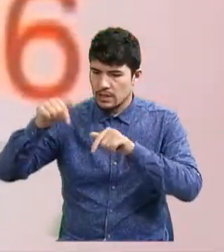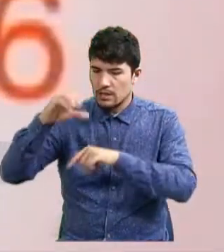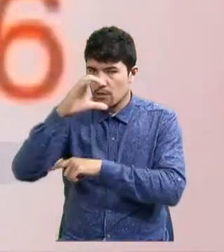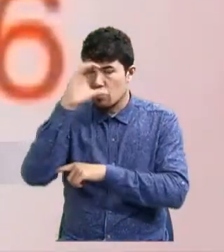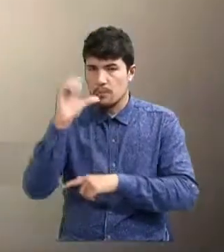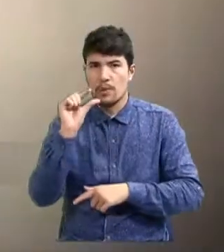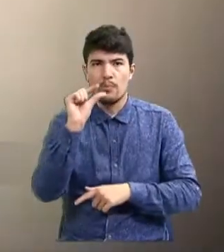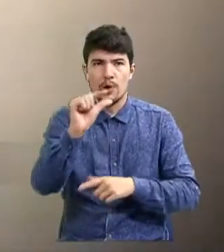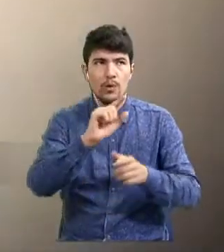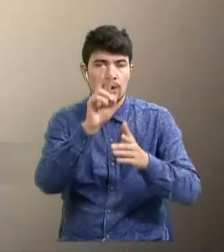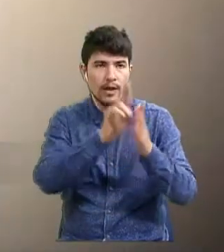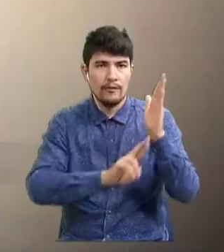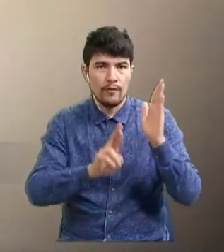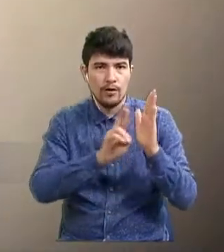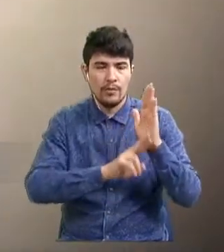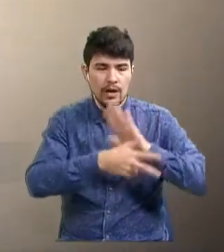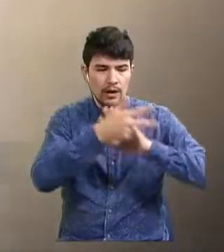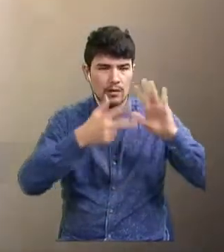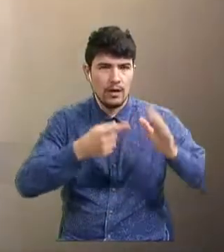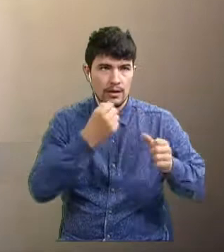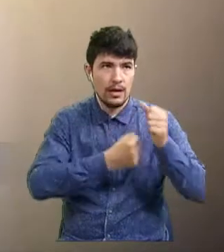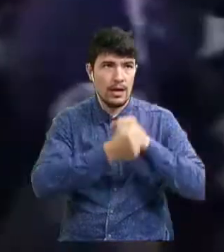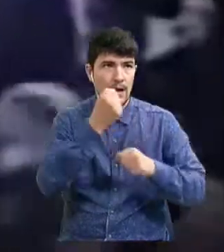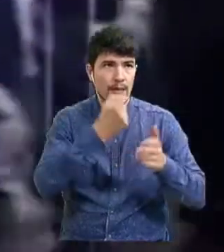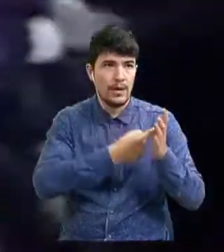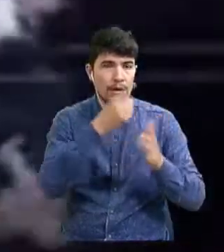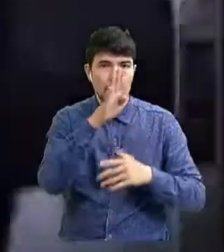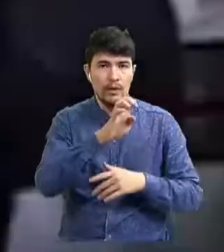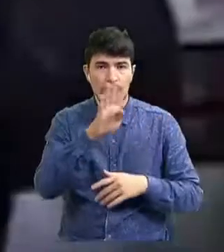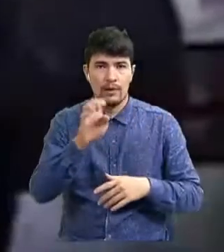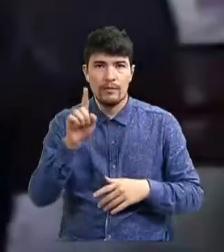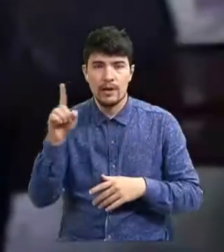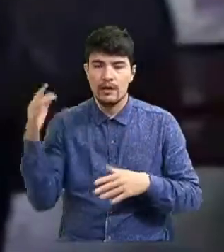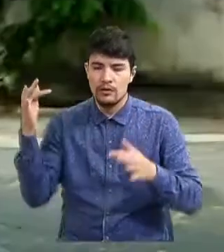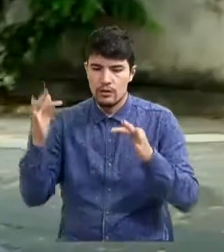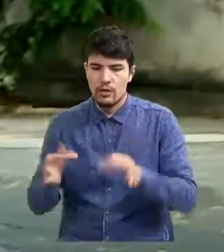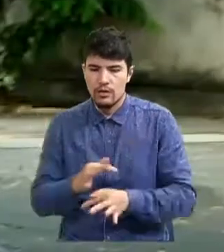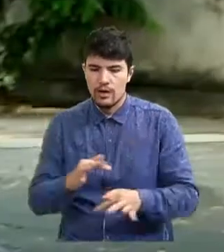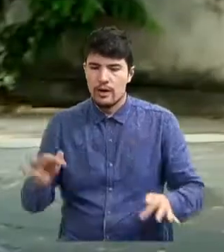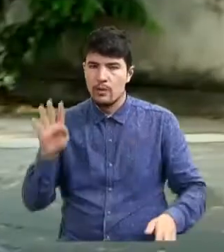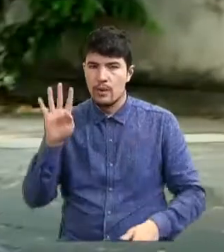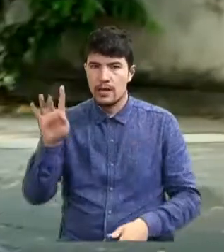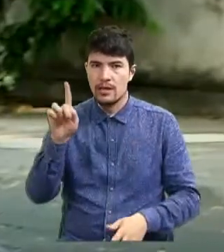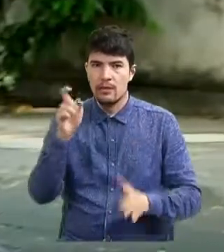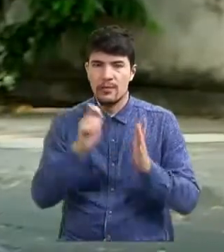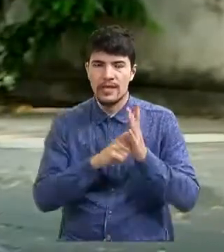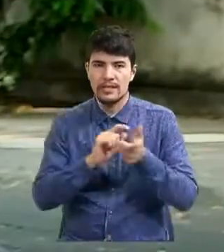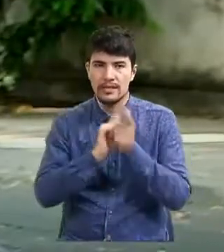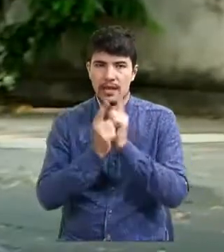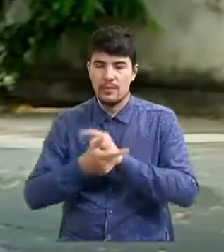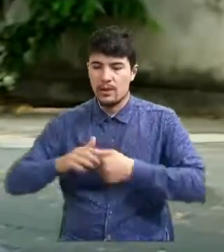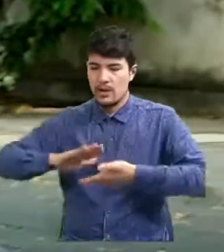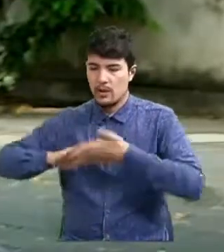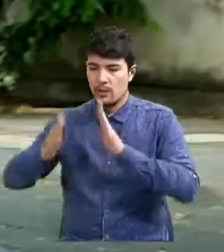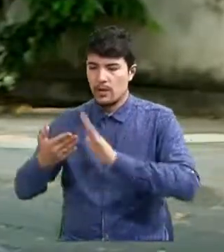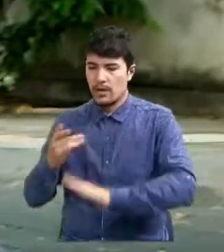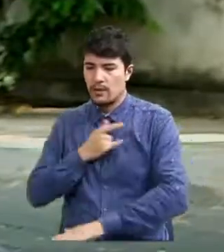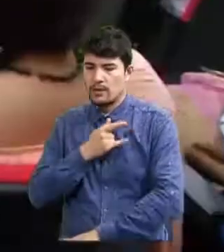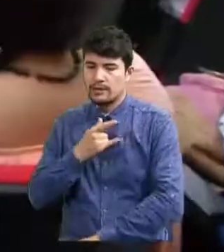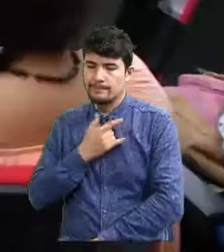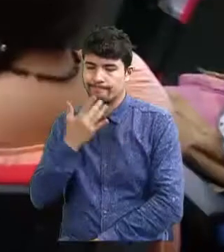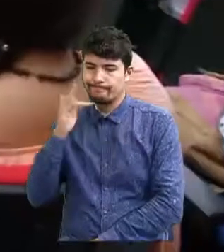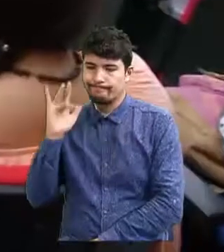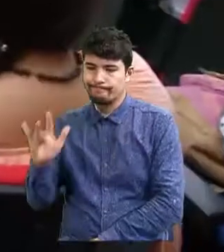pocas han sido las reformas. Desde la Constitución del 91 han sido un total de 41. Pues bien, la comunidad universitaria sigue lamentando